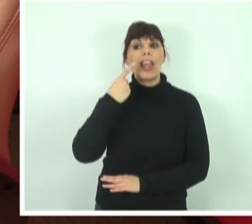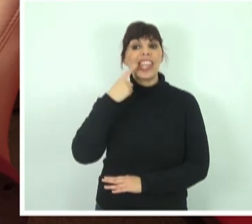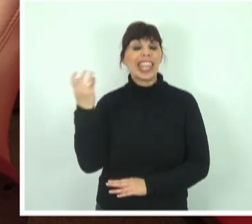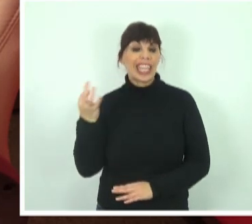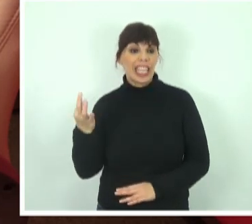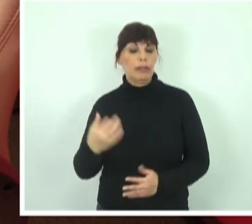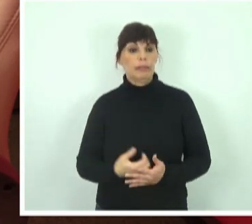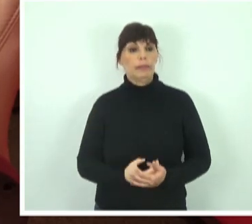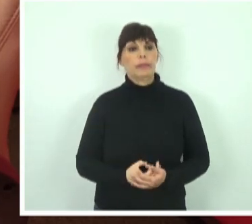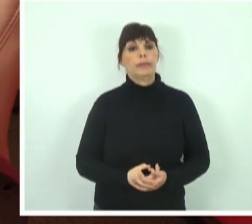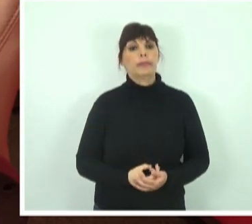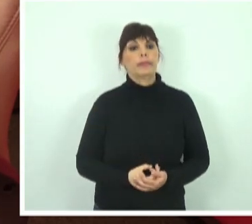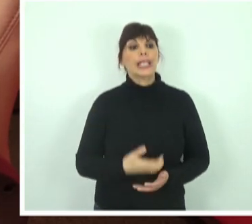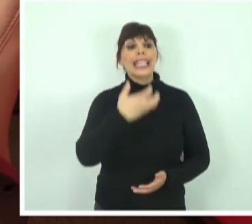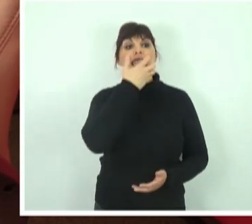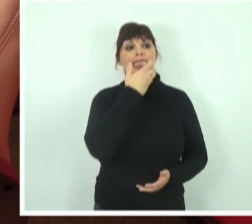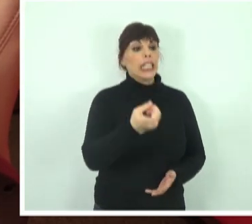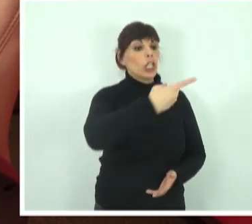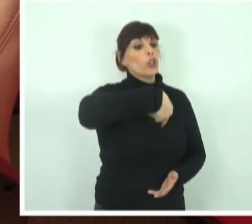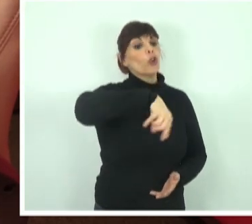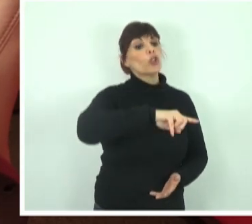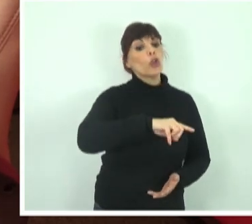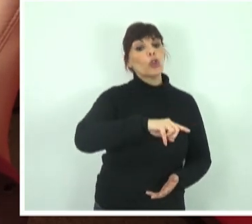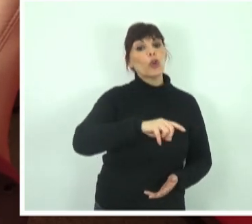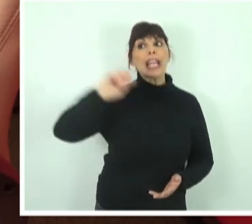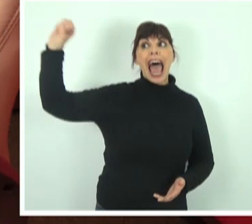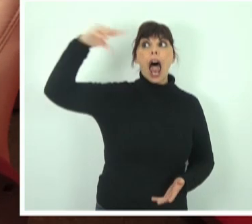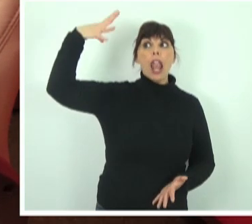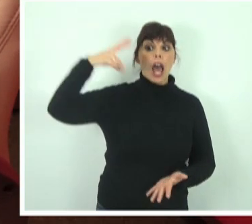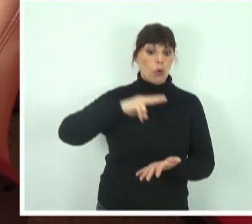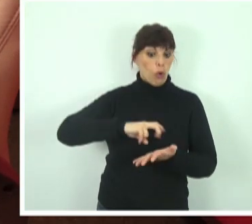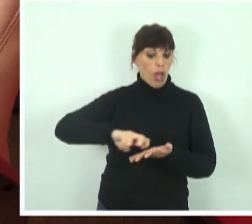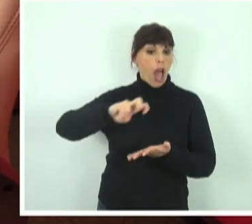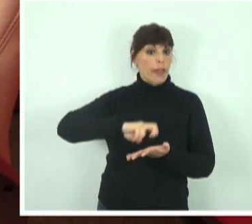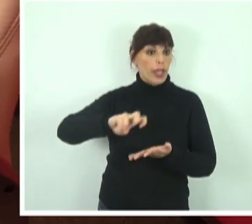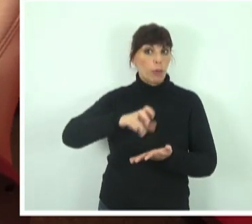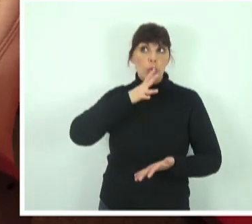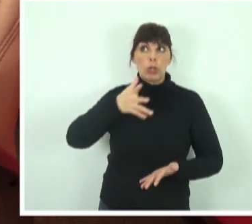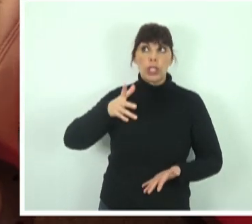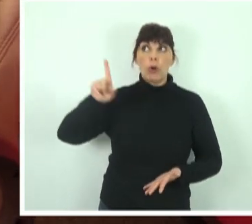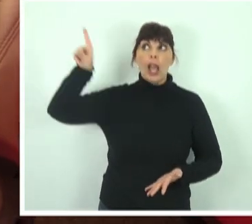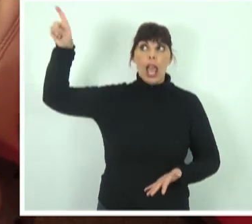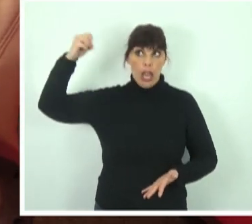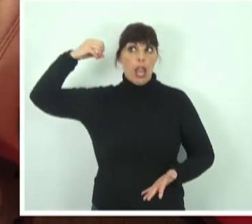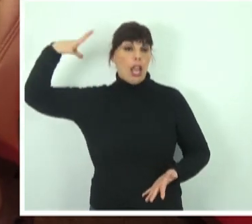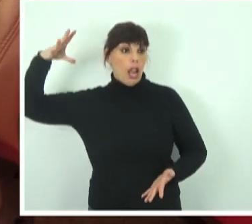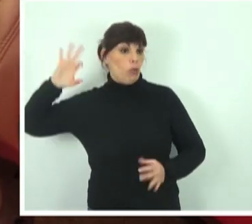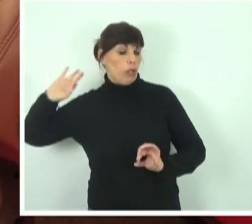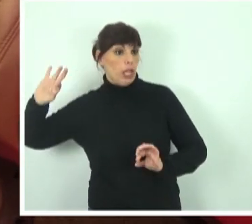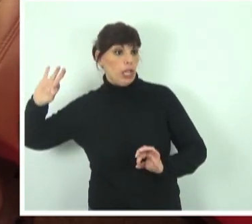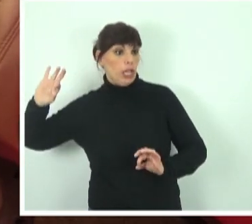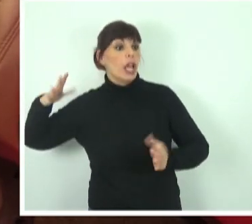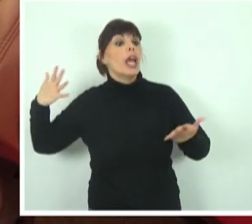7. Si andamos en la luz, como Él está en la luz, tenemos comunión los unos con los